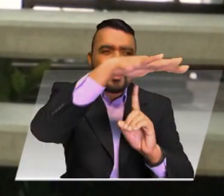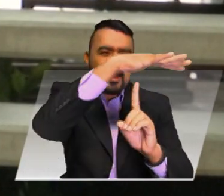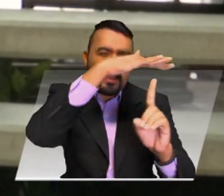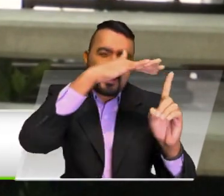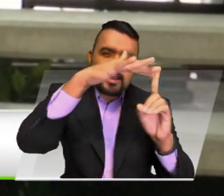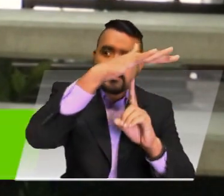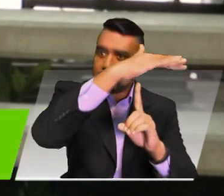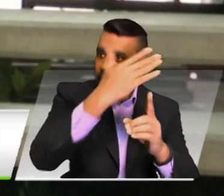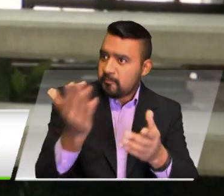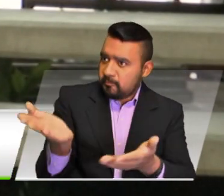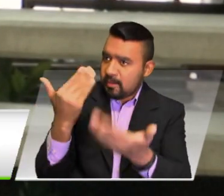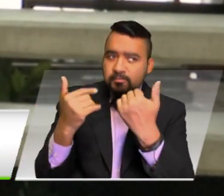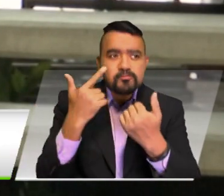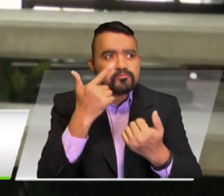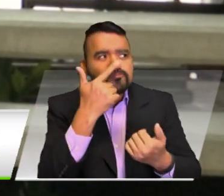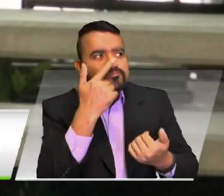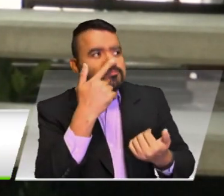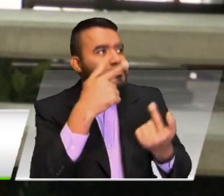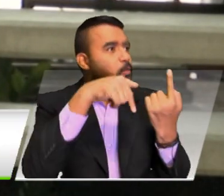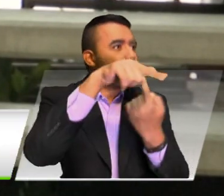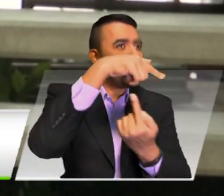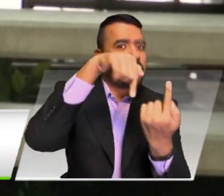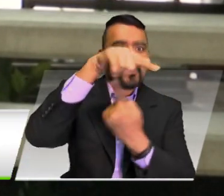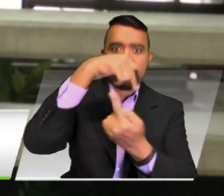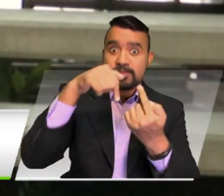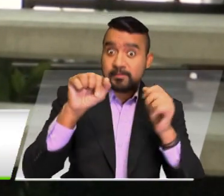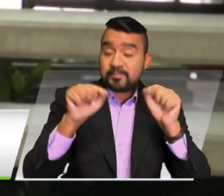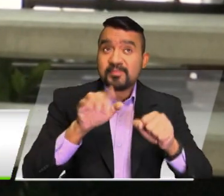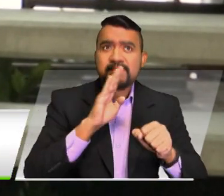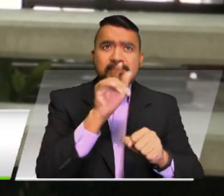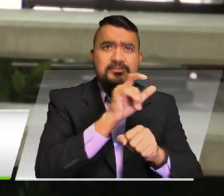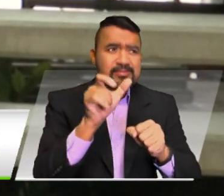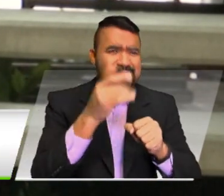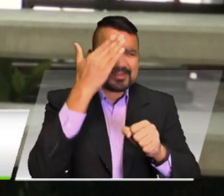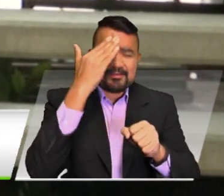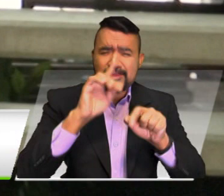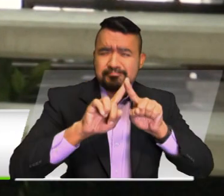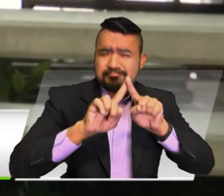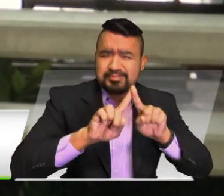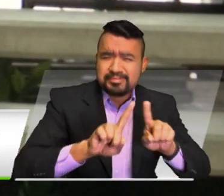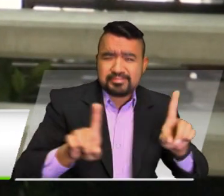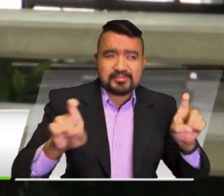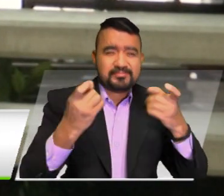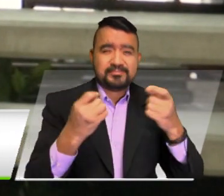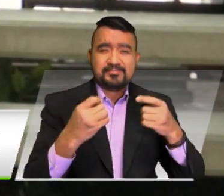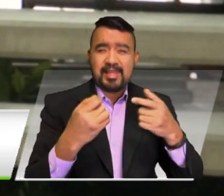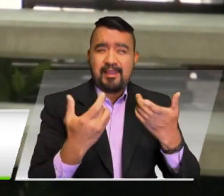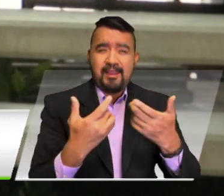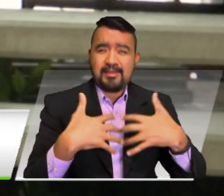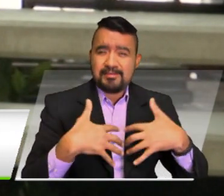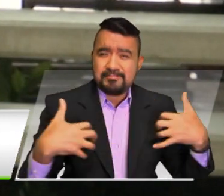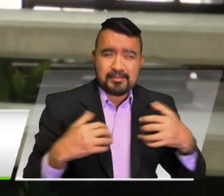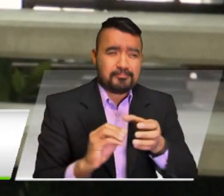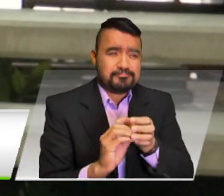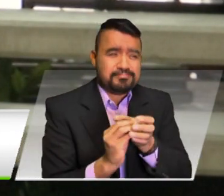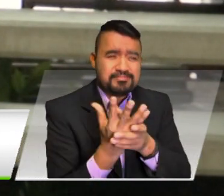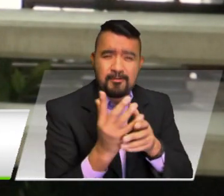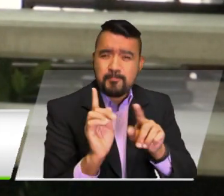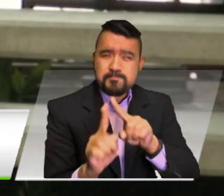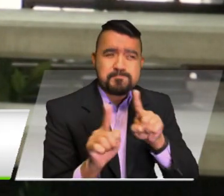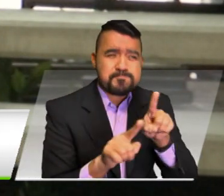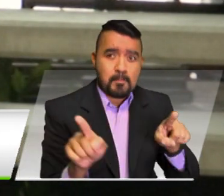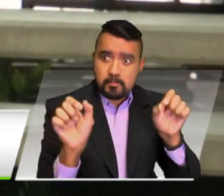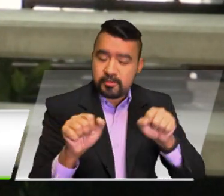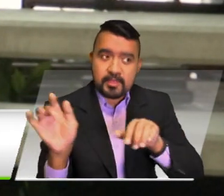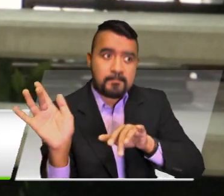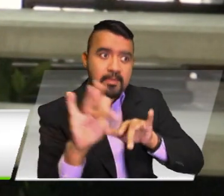municipio por la variedad de paisajes en el bosque la diversidad de la biodiversidad de fauna que tenemos en ese ambiente